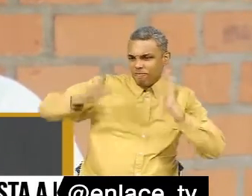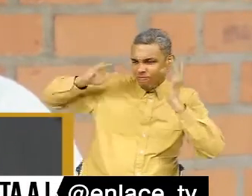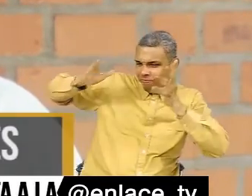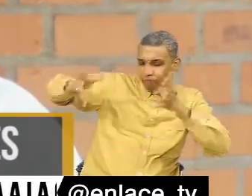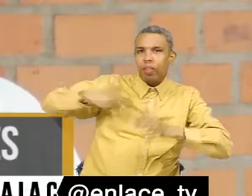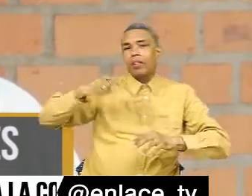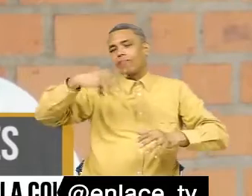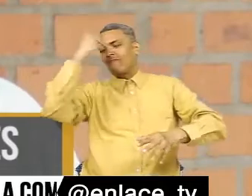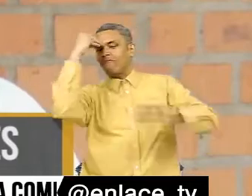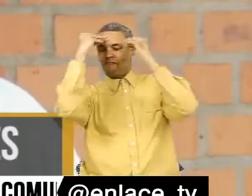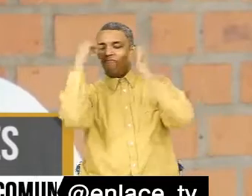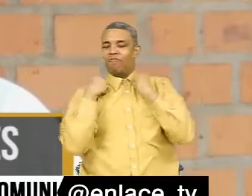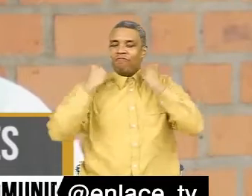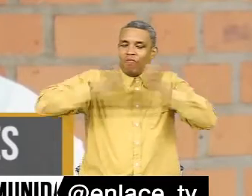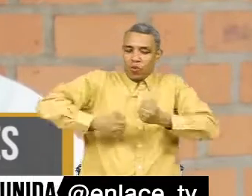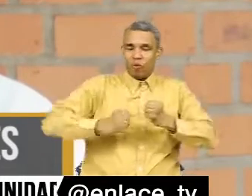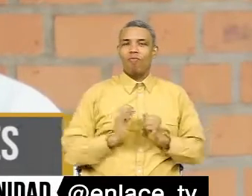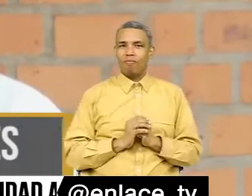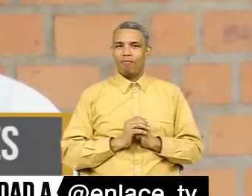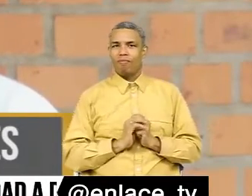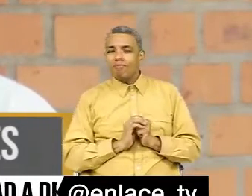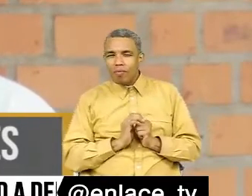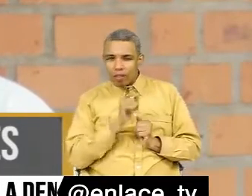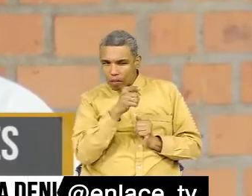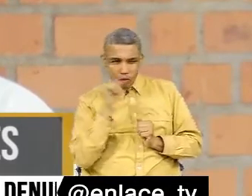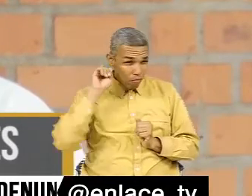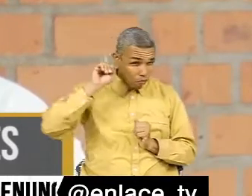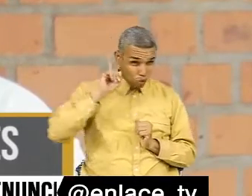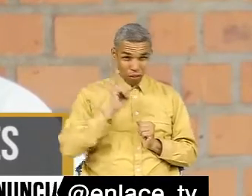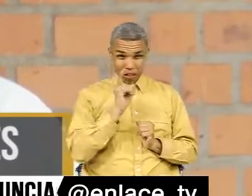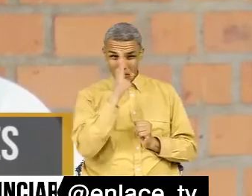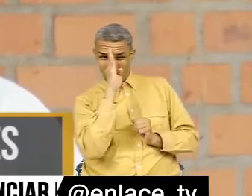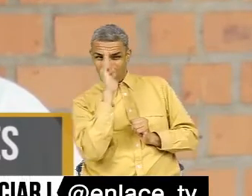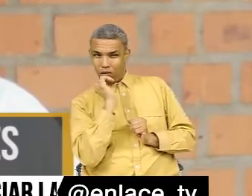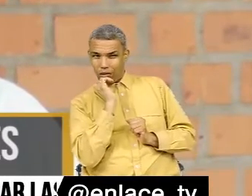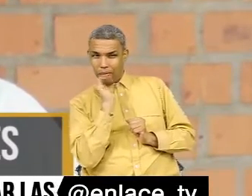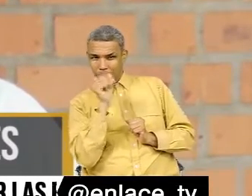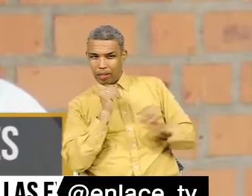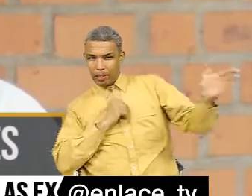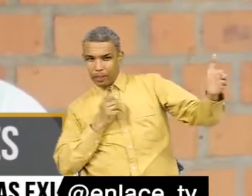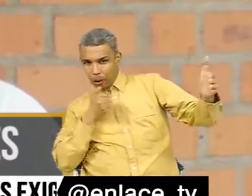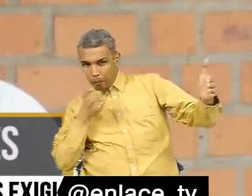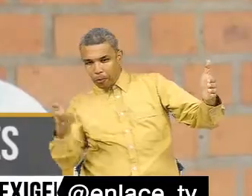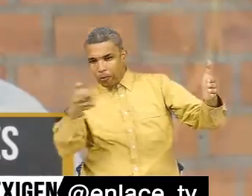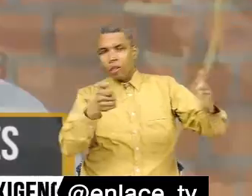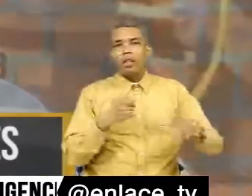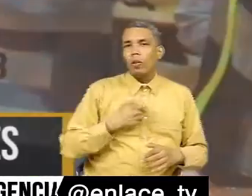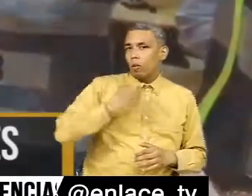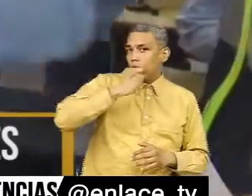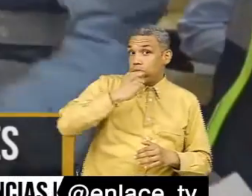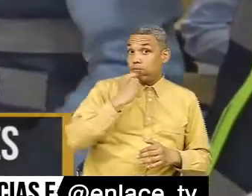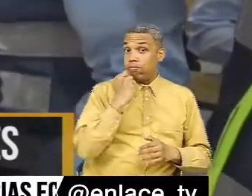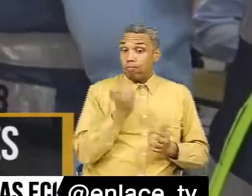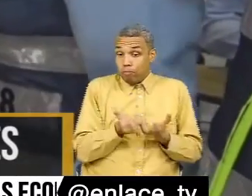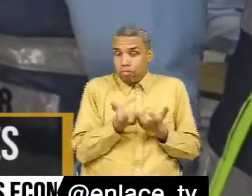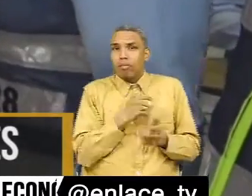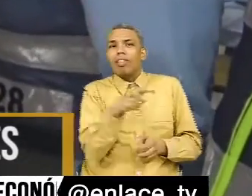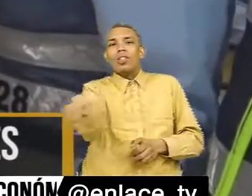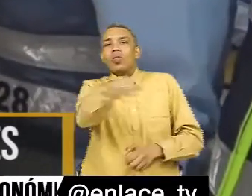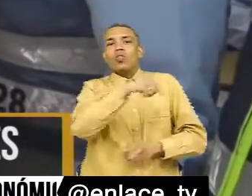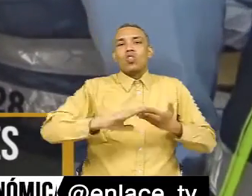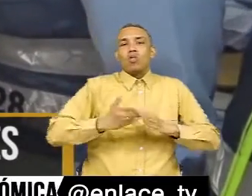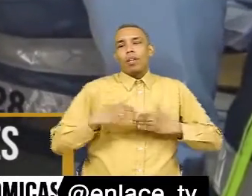pues la comunidad se sienta segura de que estamos velando por la protección de la vida de todos los actores de la vida. Quienes se